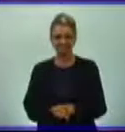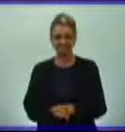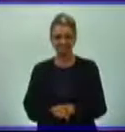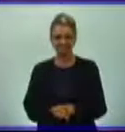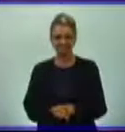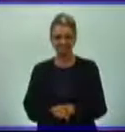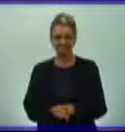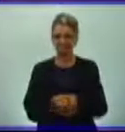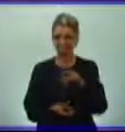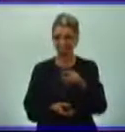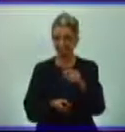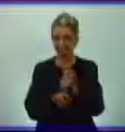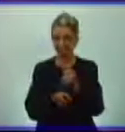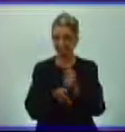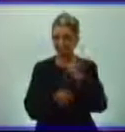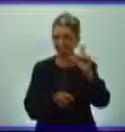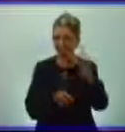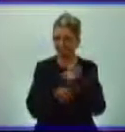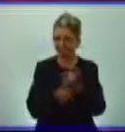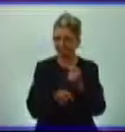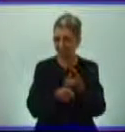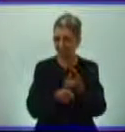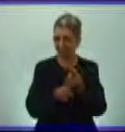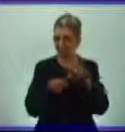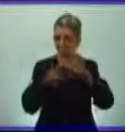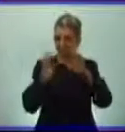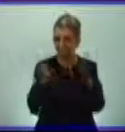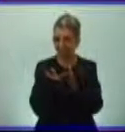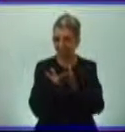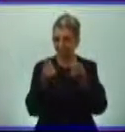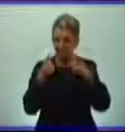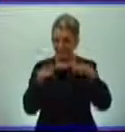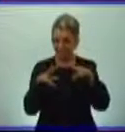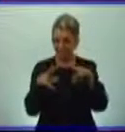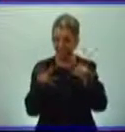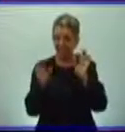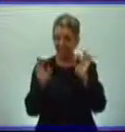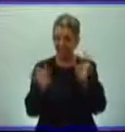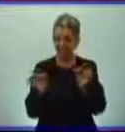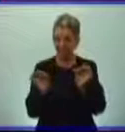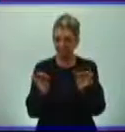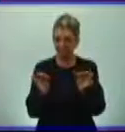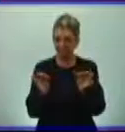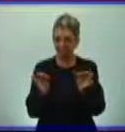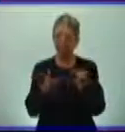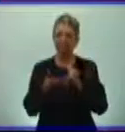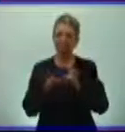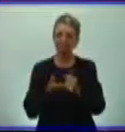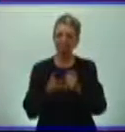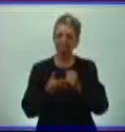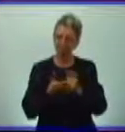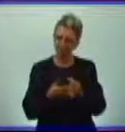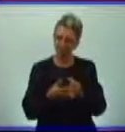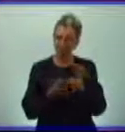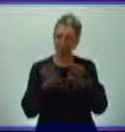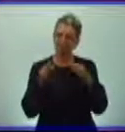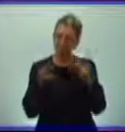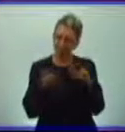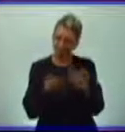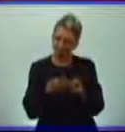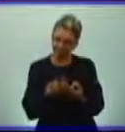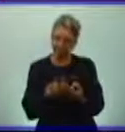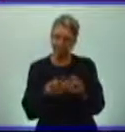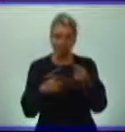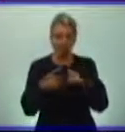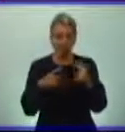Al trabajar con este cuaderno del mundo en que vivimos, deben hacerlo siempre con el acompañamiento de los familiares,